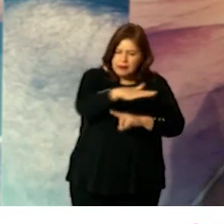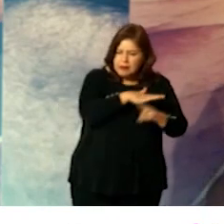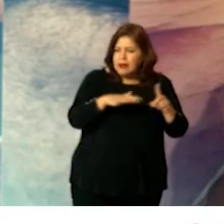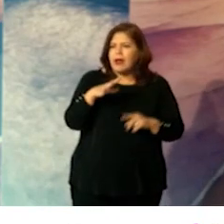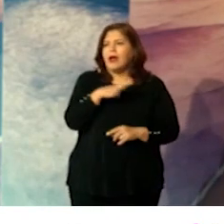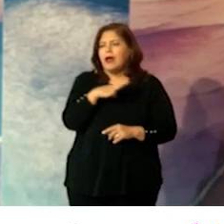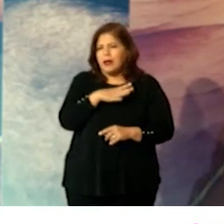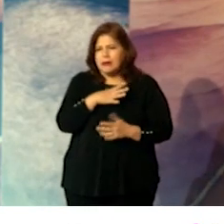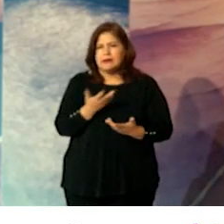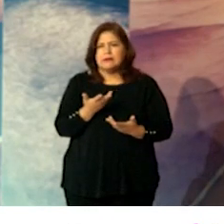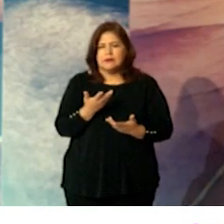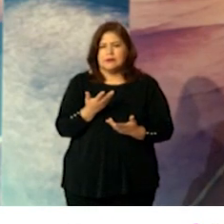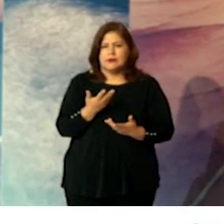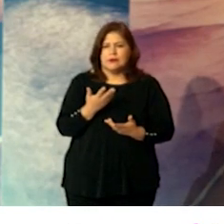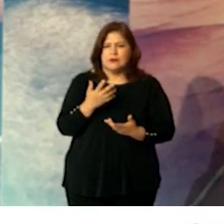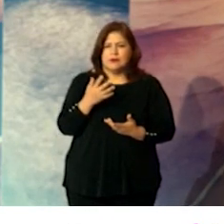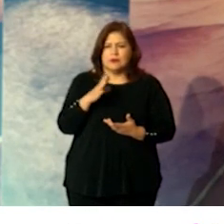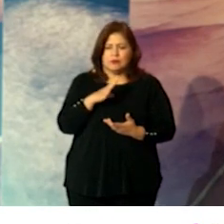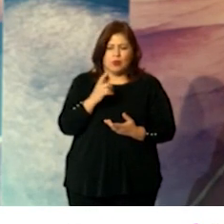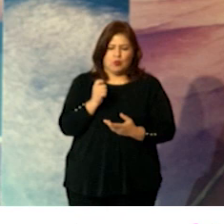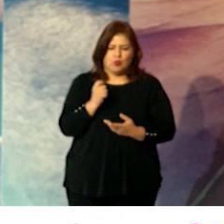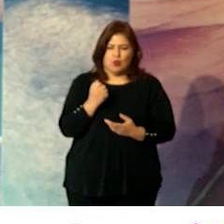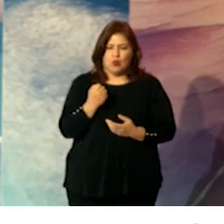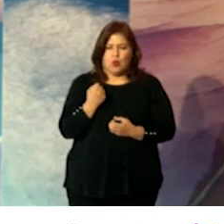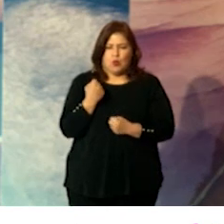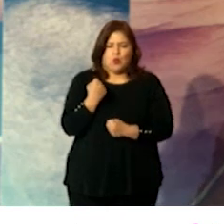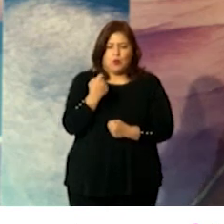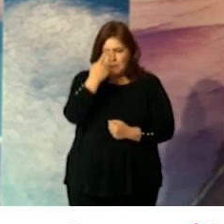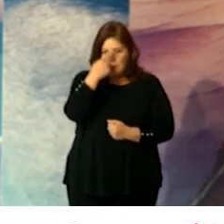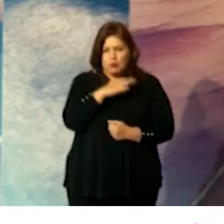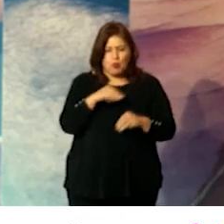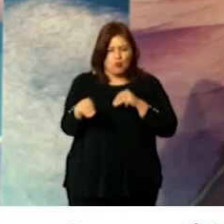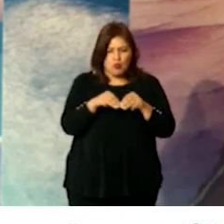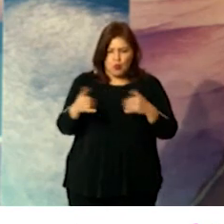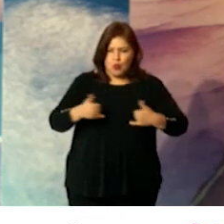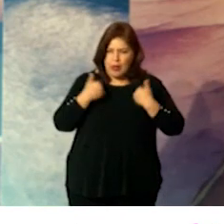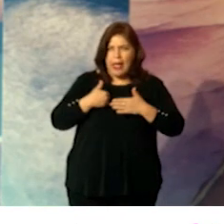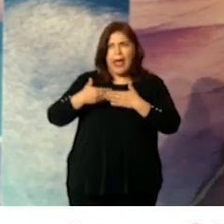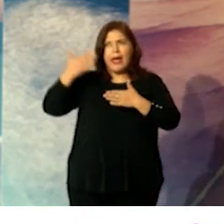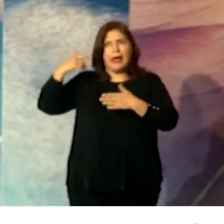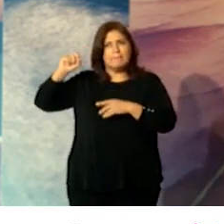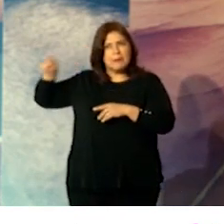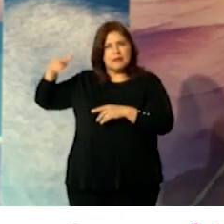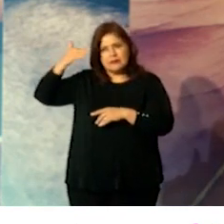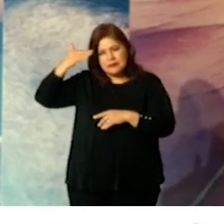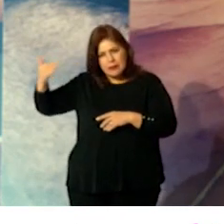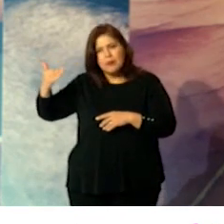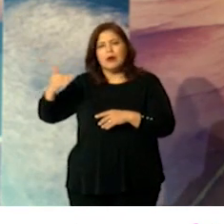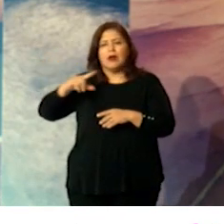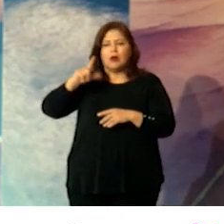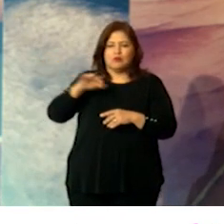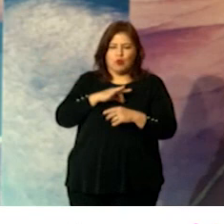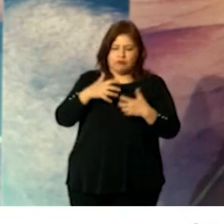una fuerte conducción de los movimientos de juventudes que a su tiempo producen su